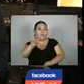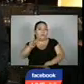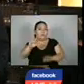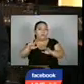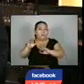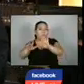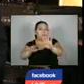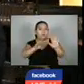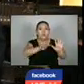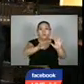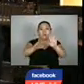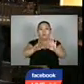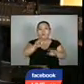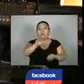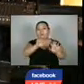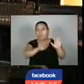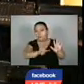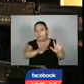7397-1258,